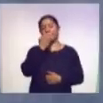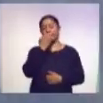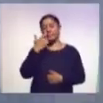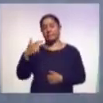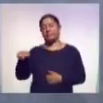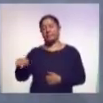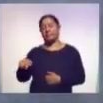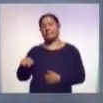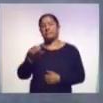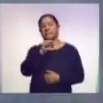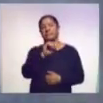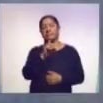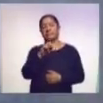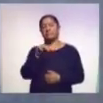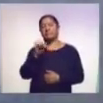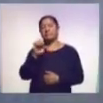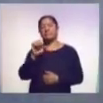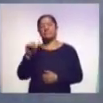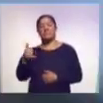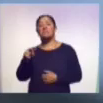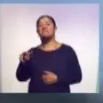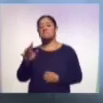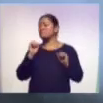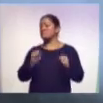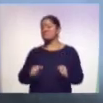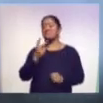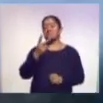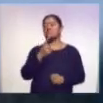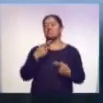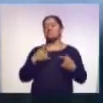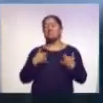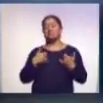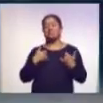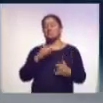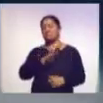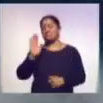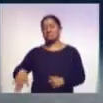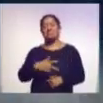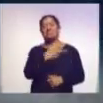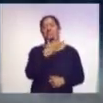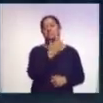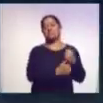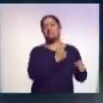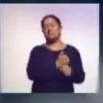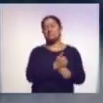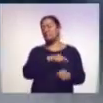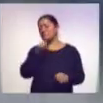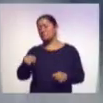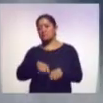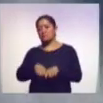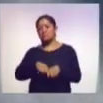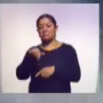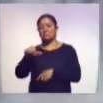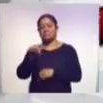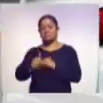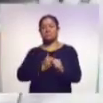de Sydney confirmó la muerte de dos de sus estudiantes en el desastre, Matthew Hollander, de 13 años, y su hermano, Beren Hollander, de